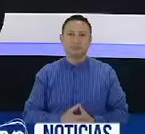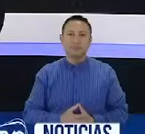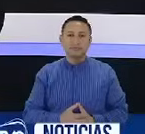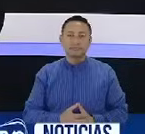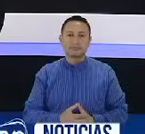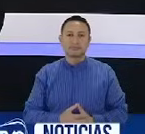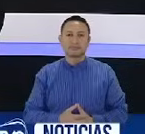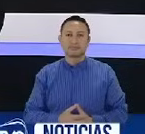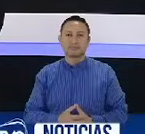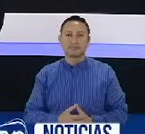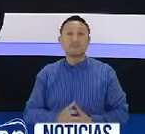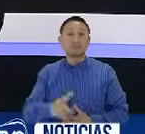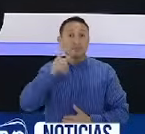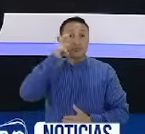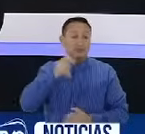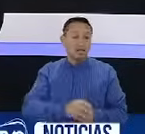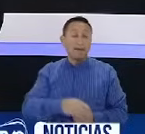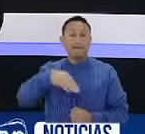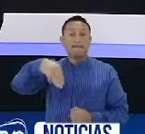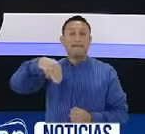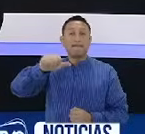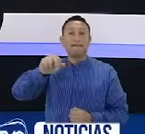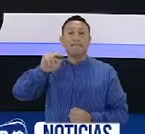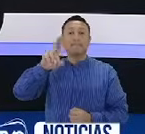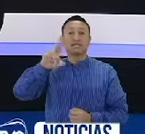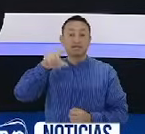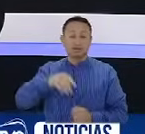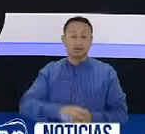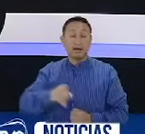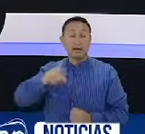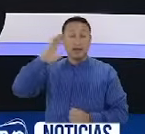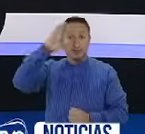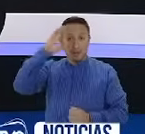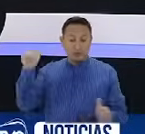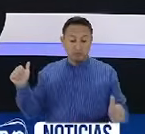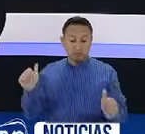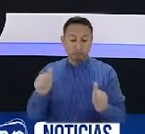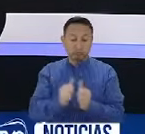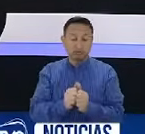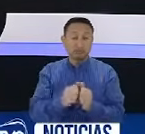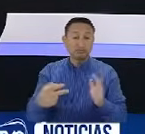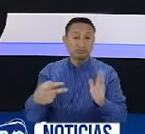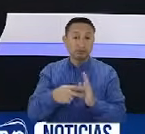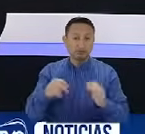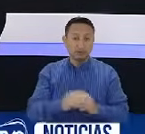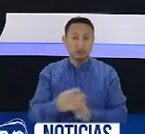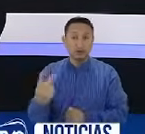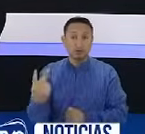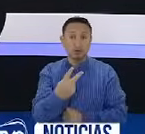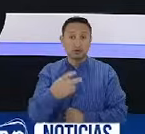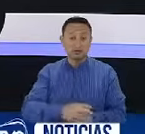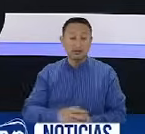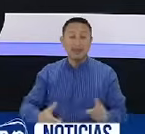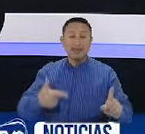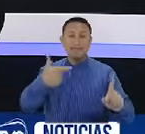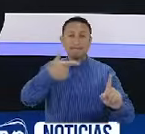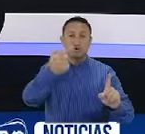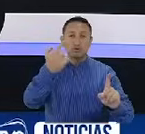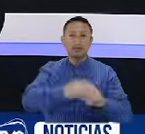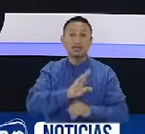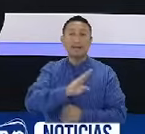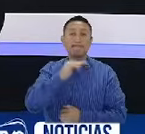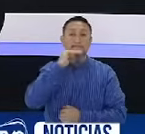El fiscal Marcelo Vázquez y su custodio, un policía en servicio activo, fueron asesinados al estilo sicariato en Manta, provincia de